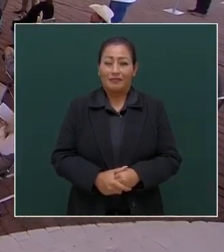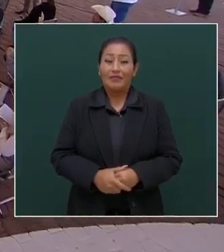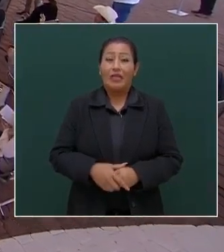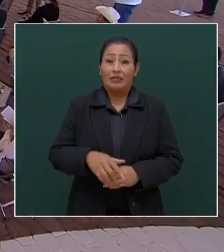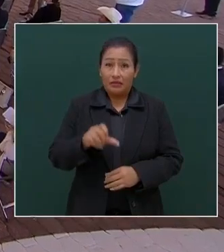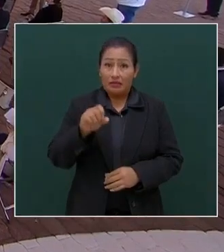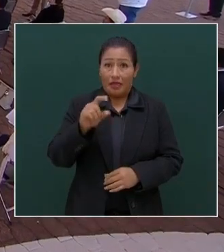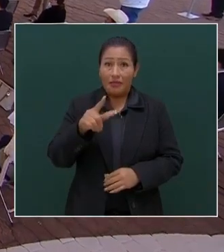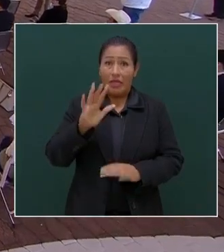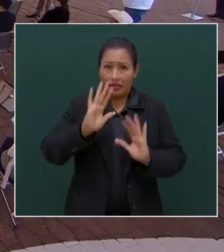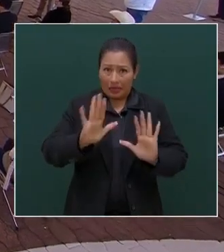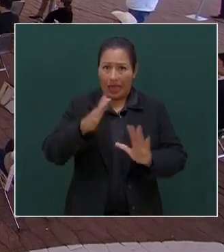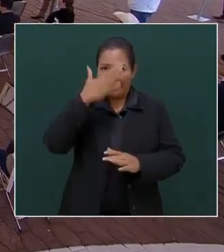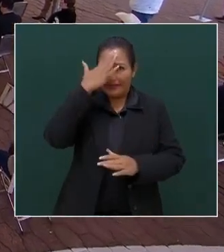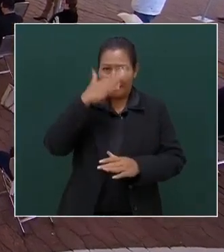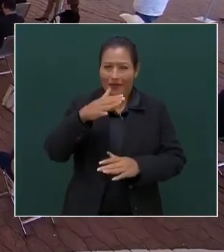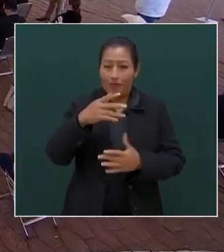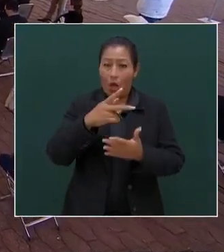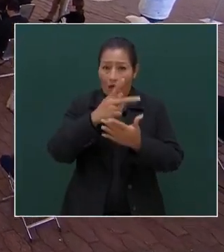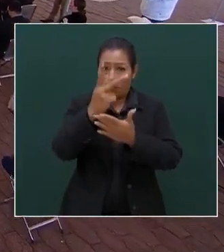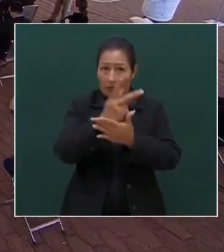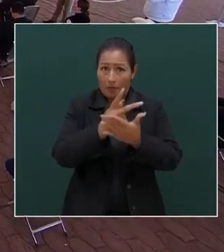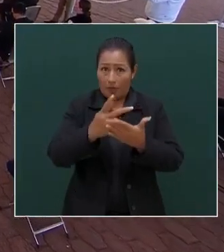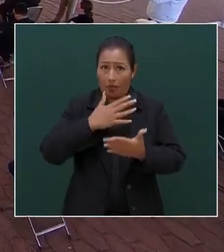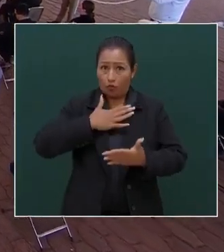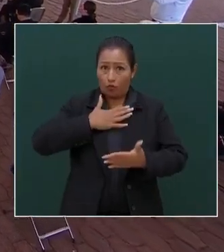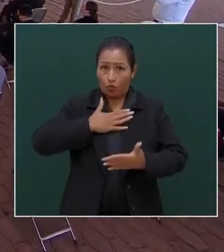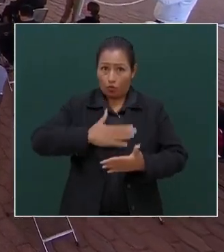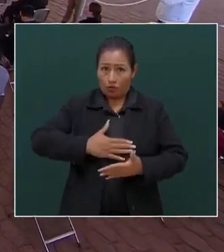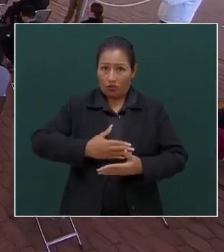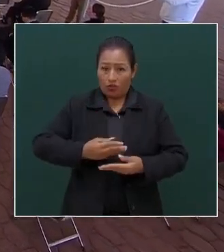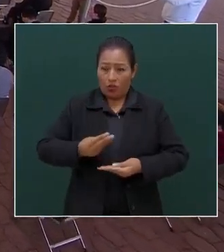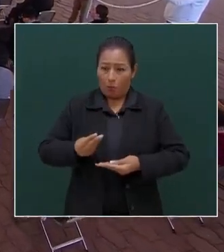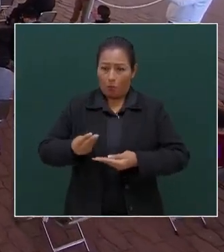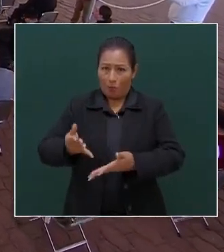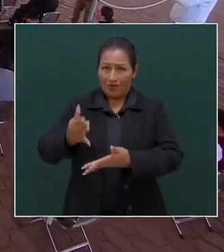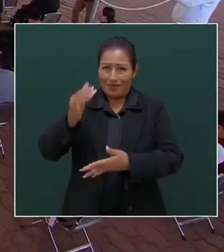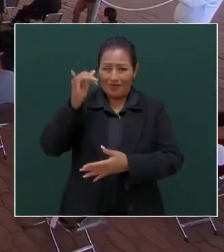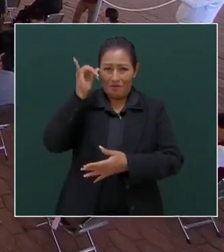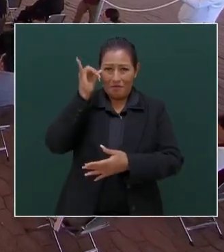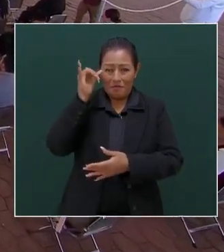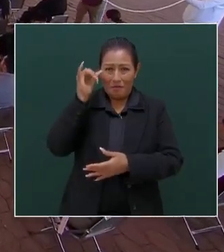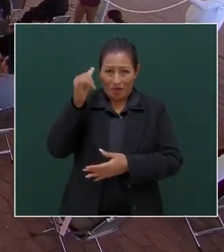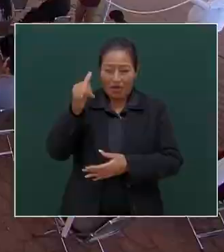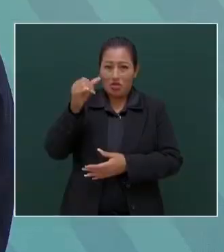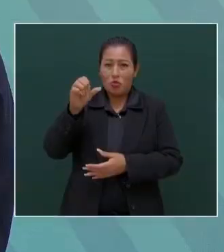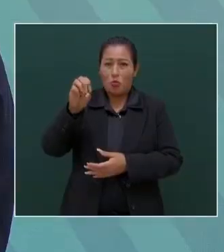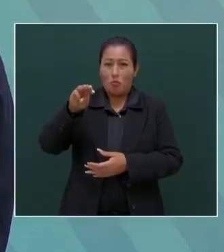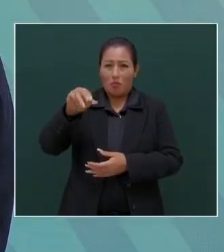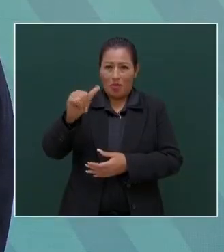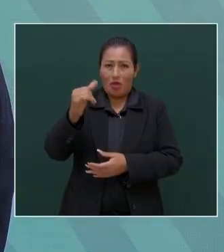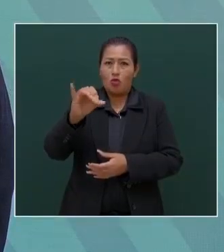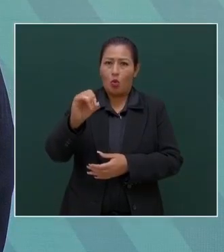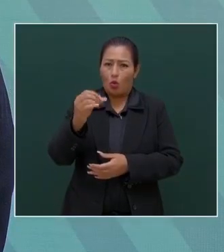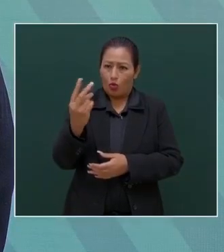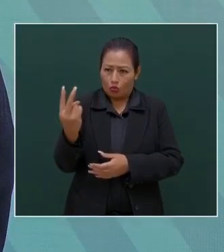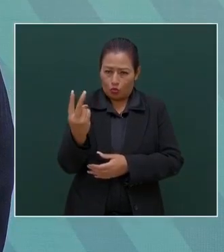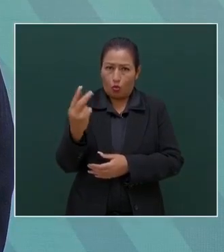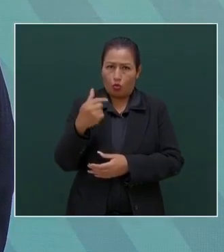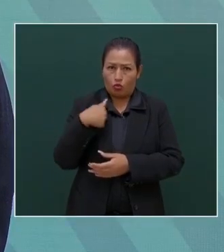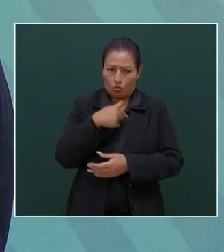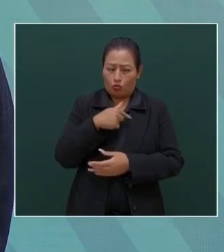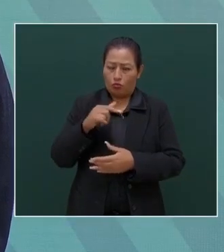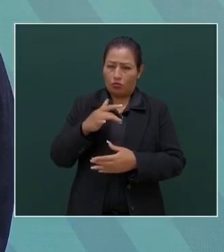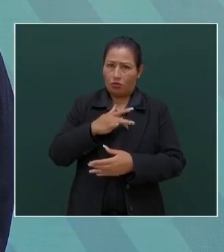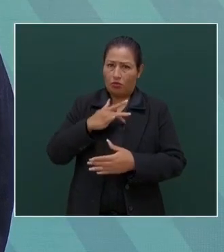también se está avanzando en el plan de justicia Mayo, y con los ERIs también tenemos